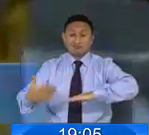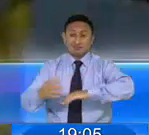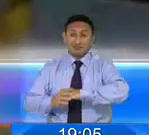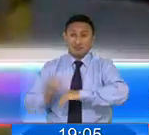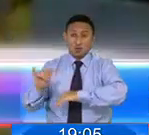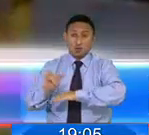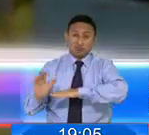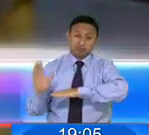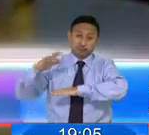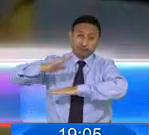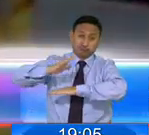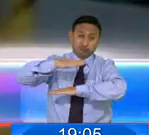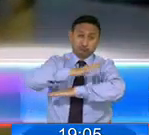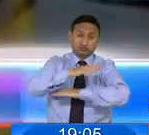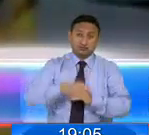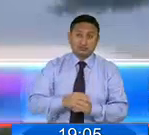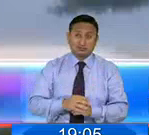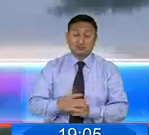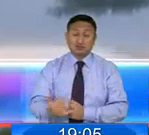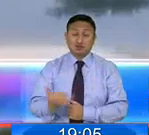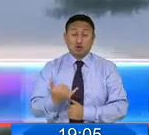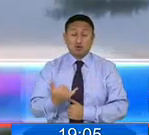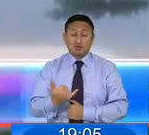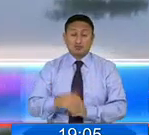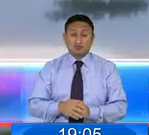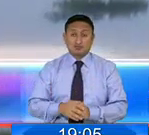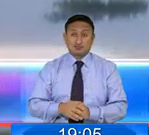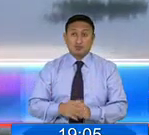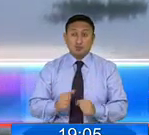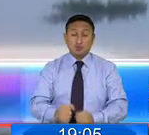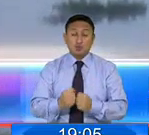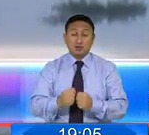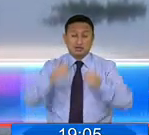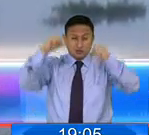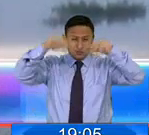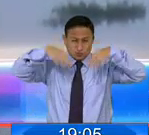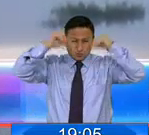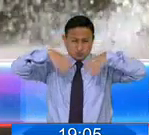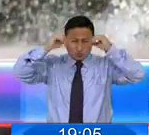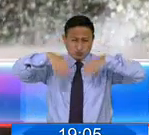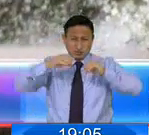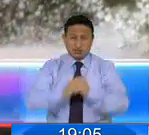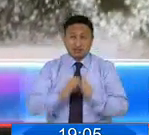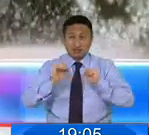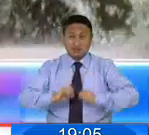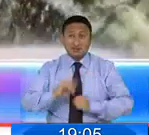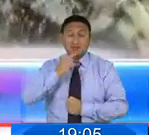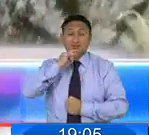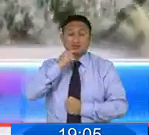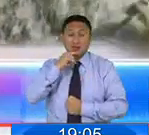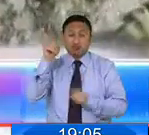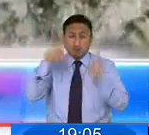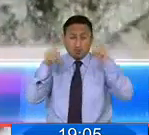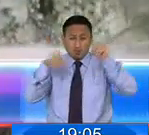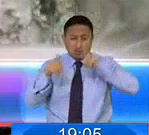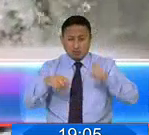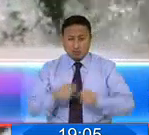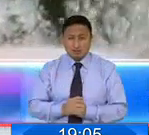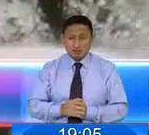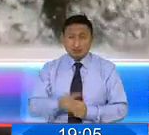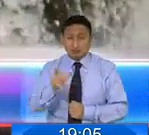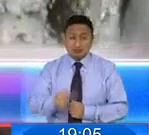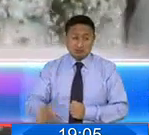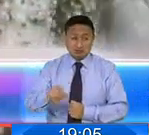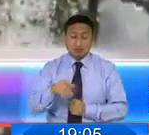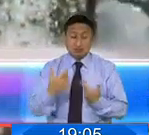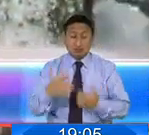verdaderos ríos. Y es que la fuerza de la naturaleza fue tal que, sumada a las bajas temperaturas y con granizo incluido, generó molestias y